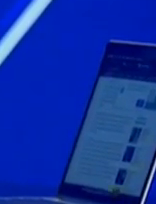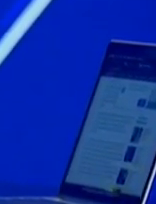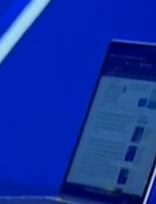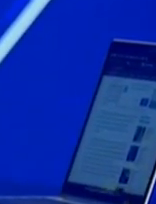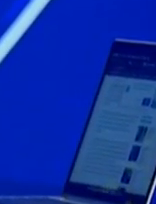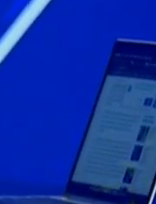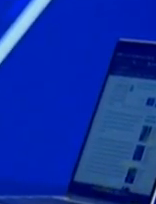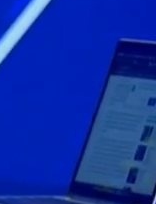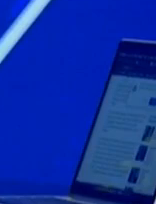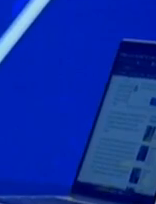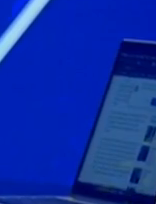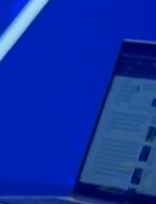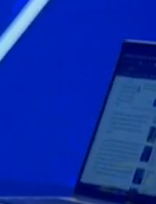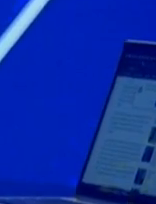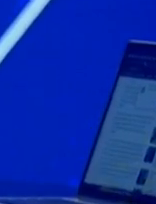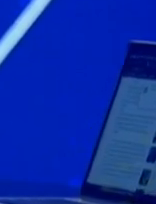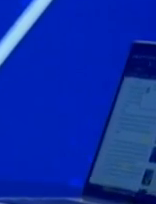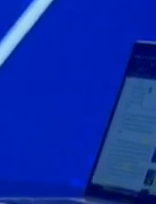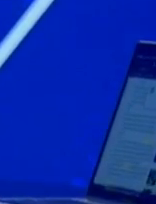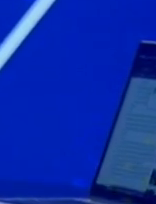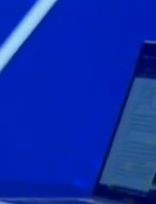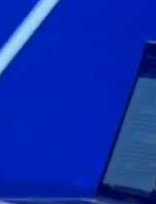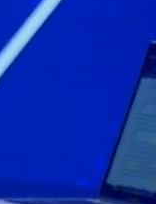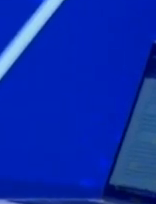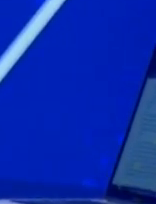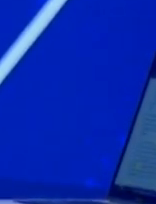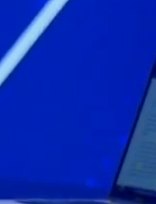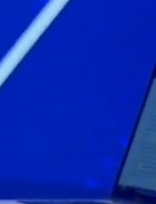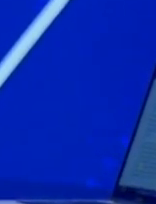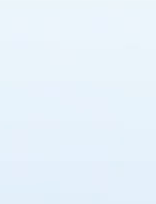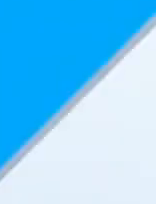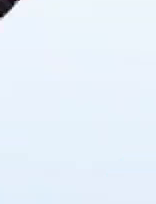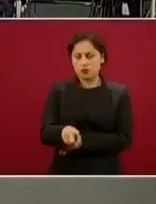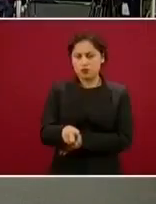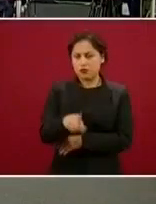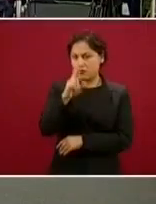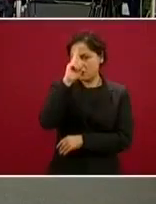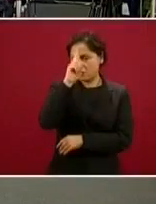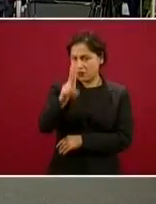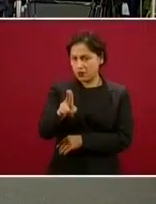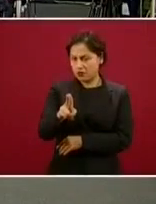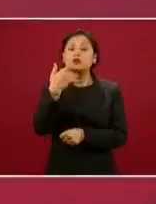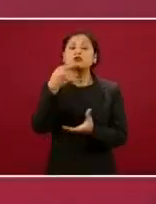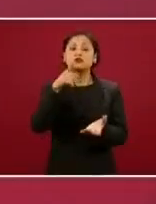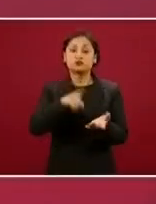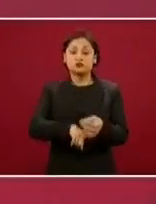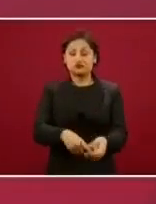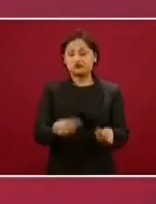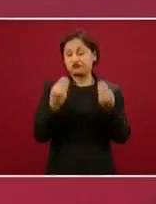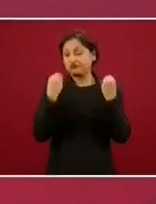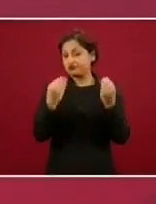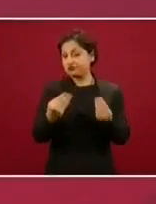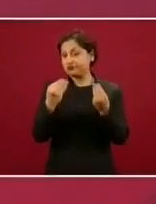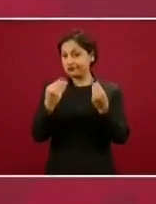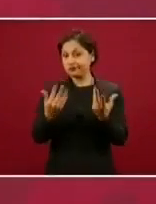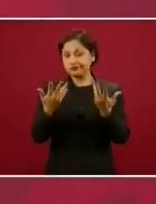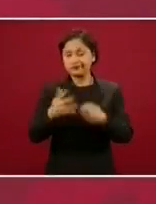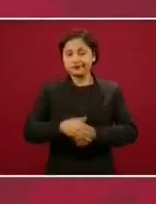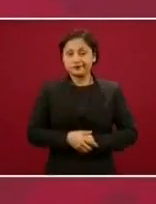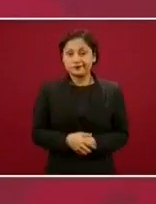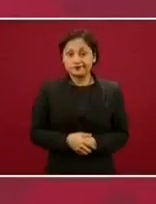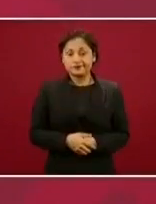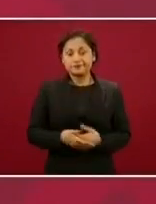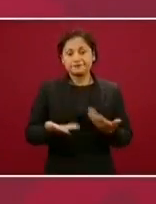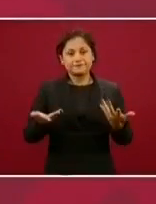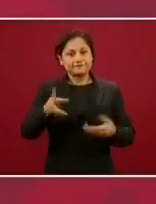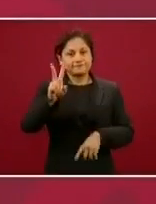¡Chayotes! ¡Chayotes! ¡Exactamente! ¡Chayotes! Muchas gracias, Natalia. El presidente Andrés Manuel López Obrador dio a conocer que las empresas que